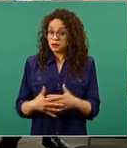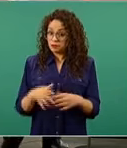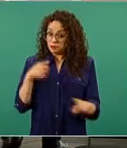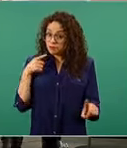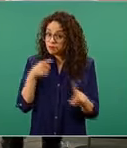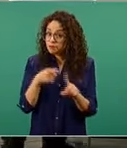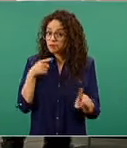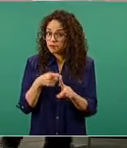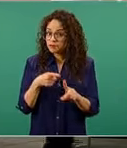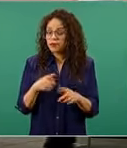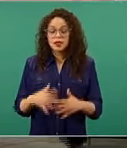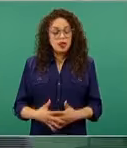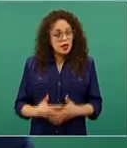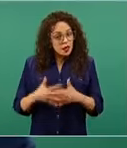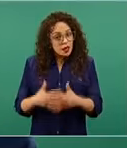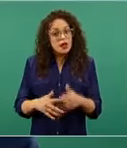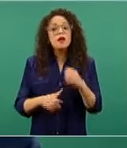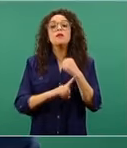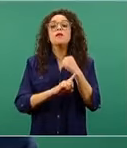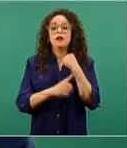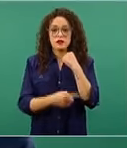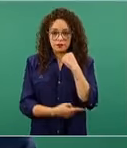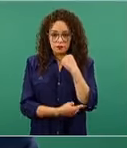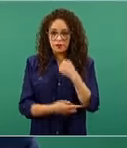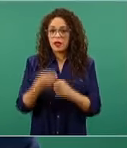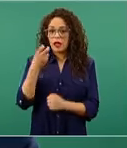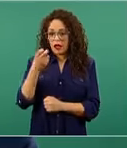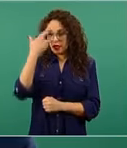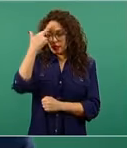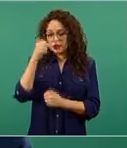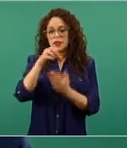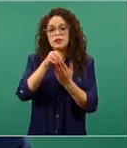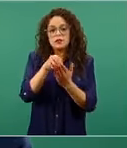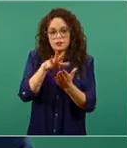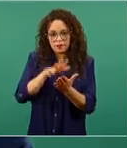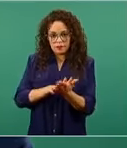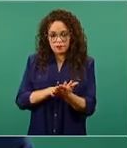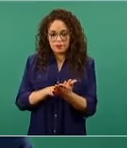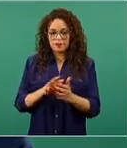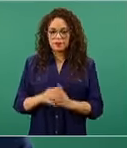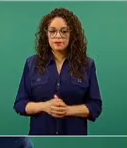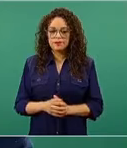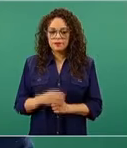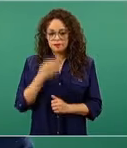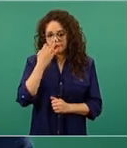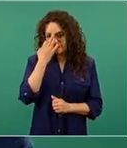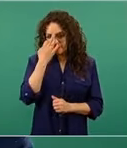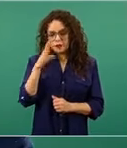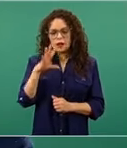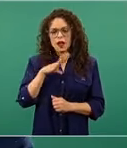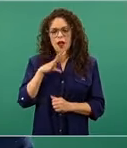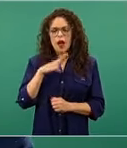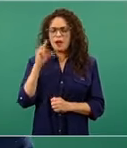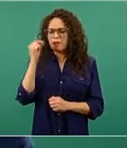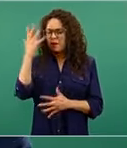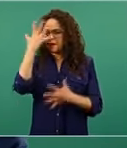es el propósito del registro. Y hoy, a lo largo del día, hubo alguna suerte de confusión a partir de